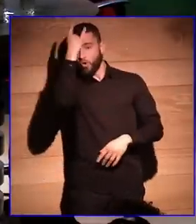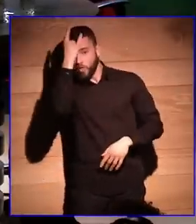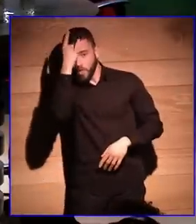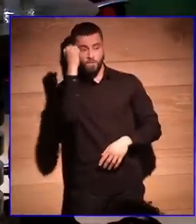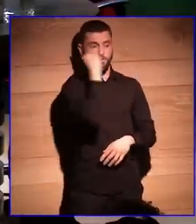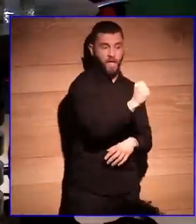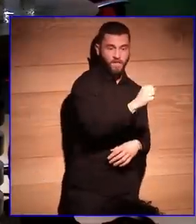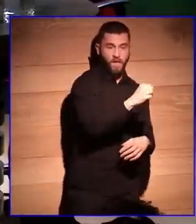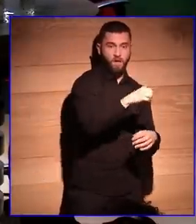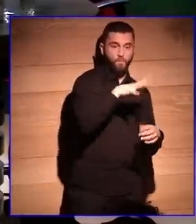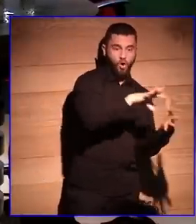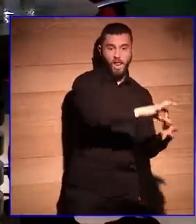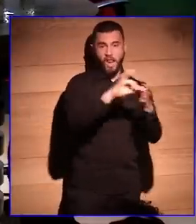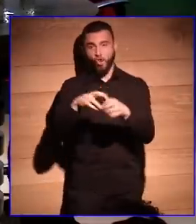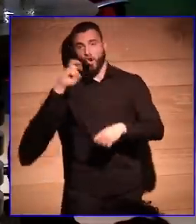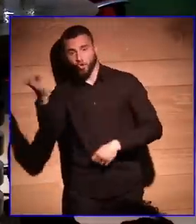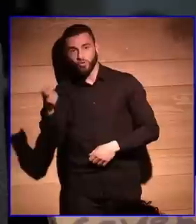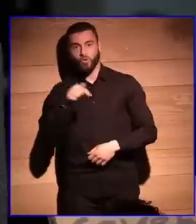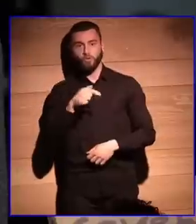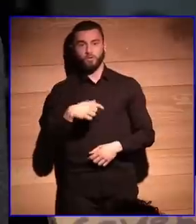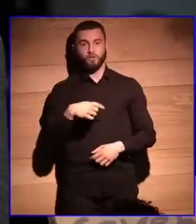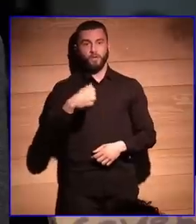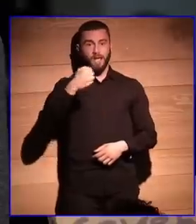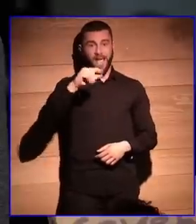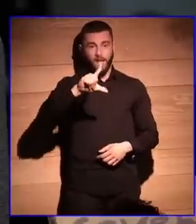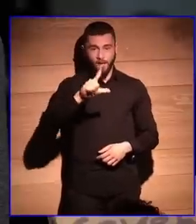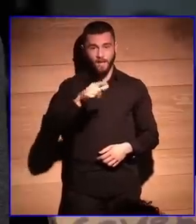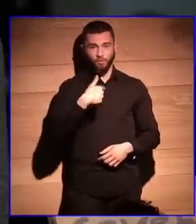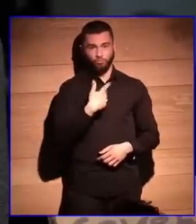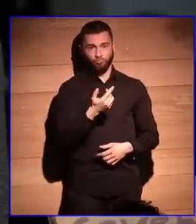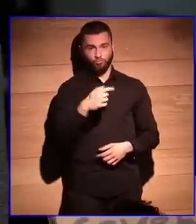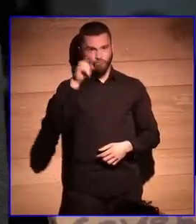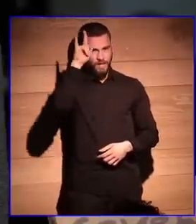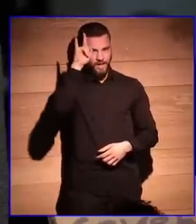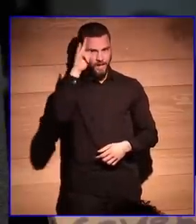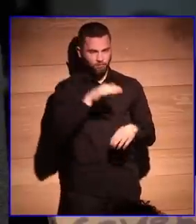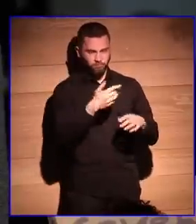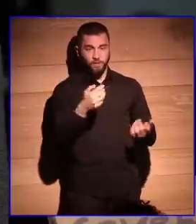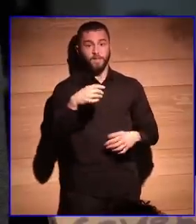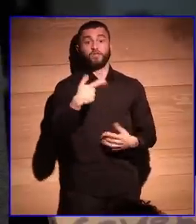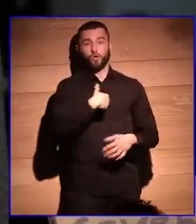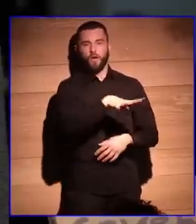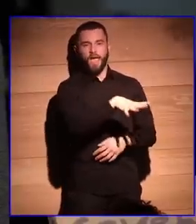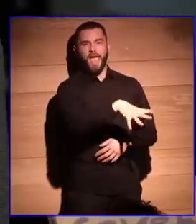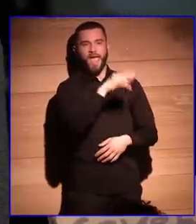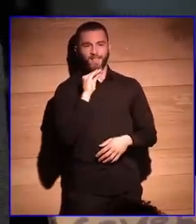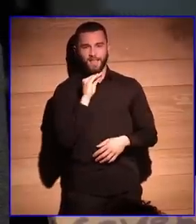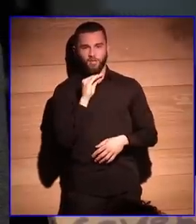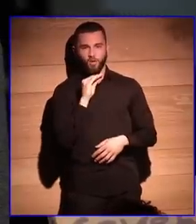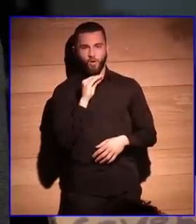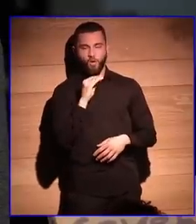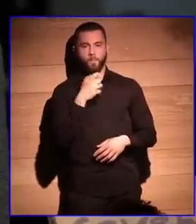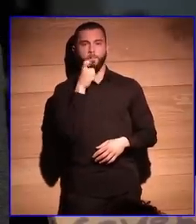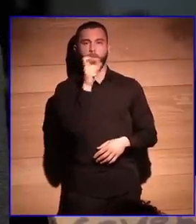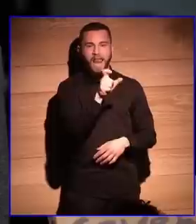Yo entiendo que tú detestes a Abel. Es un ternero bien cebado. Y entiendo que detestes la parábola del hijo pródigo, pero no las dos a la vez.